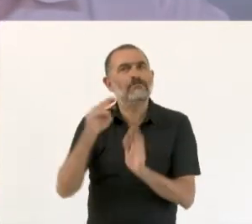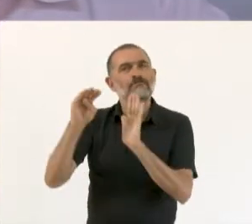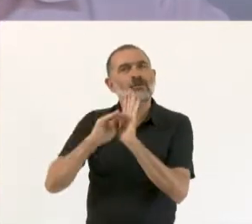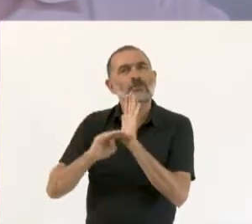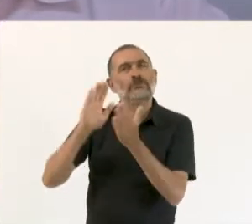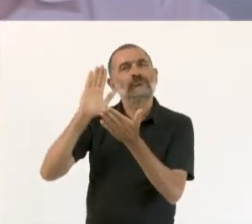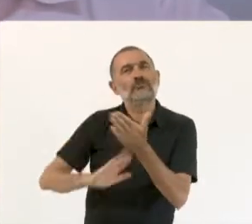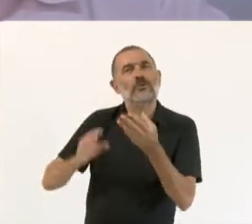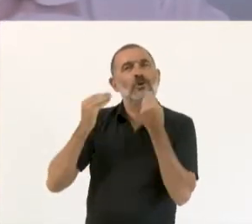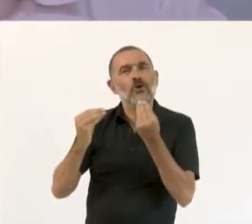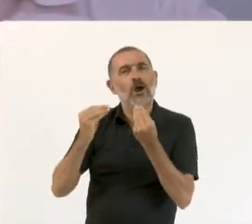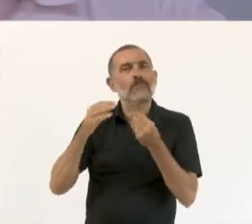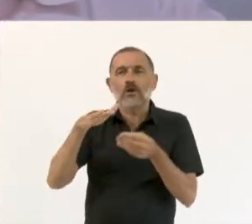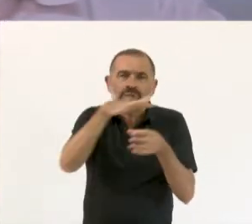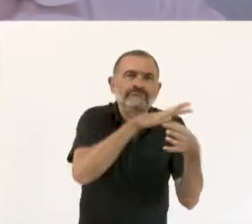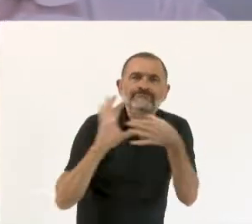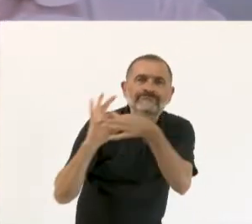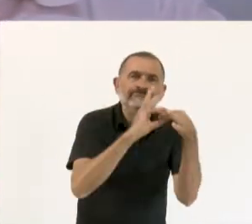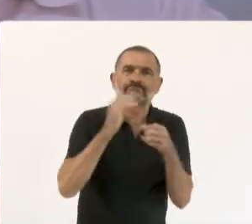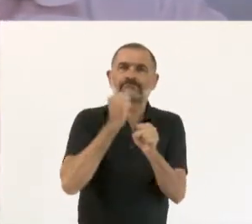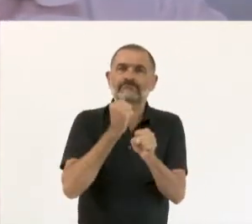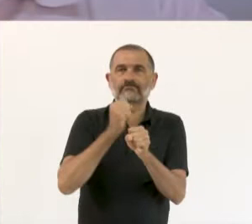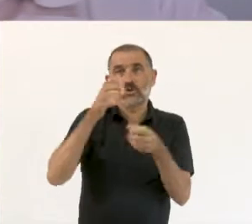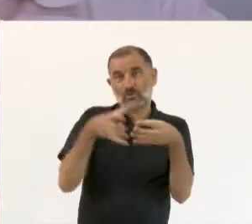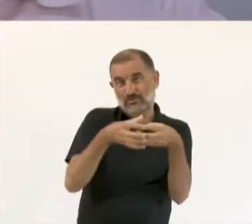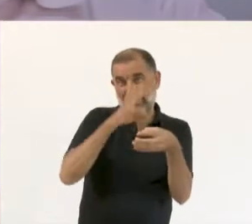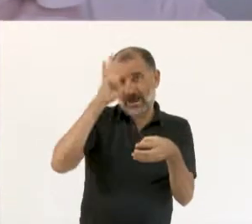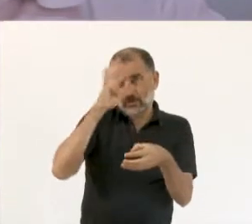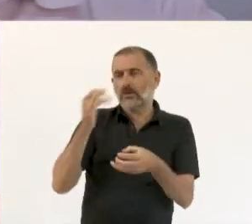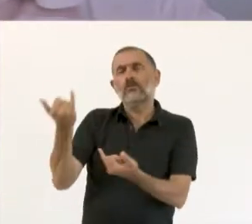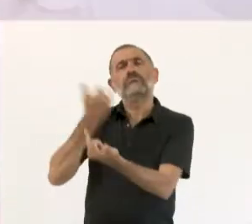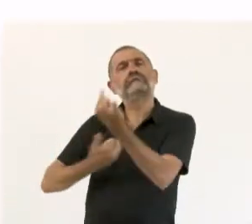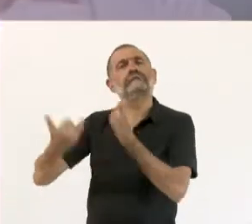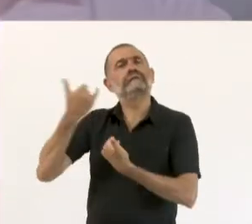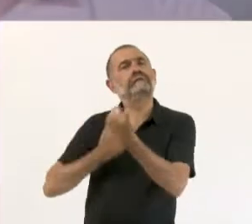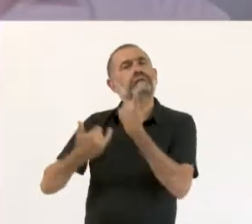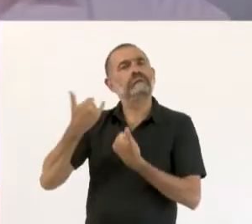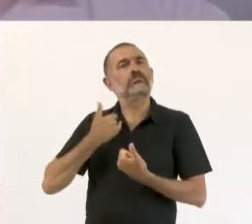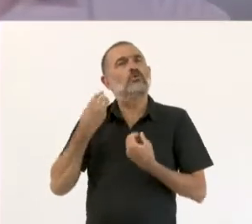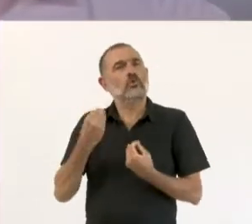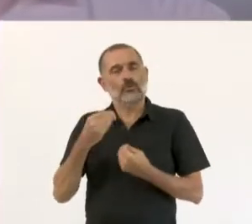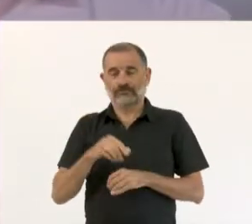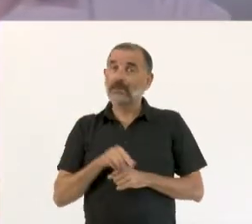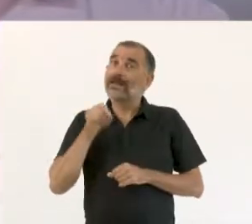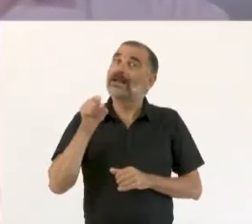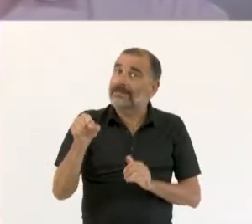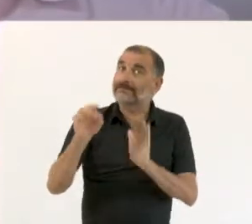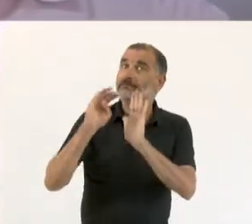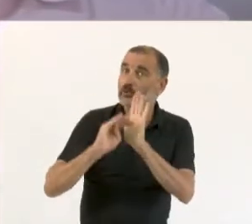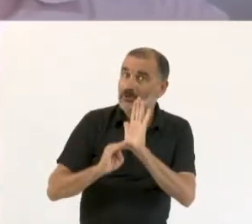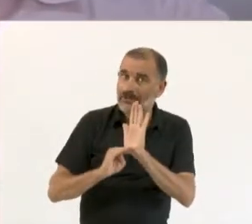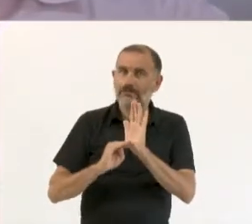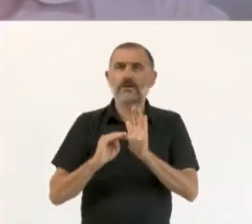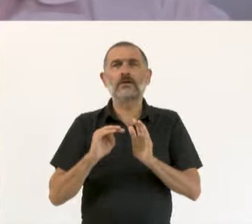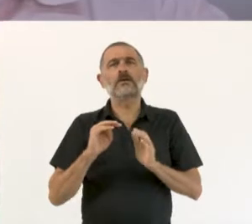y, bueno, a través de ellas tengo noticias de este programa. Este programa tiene